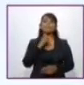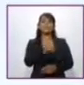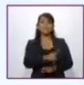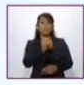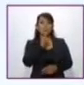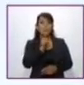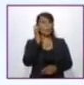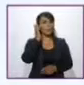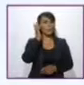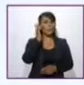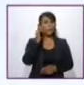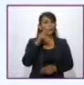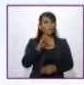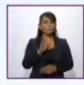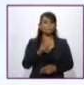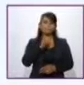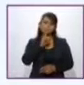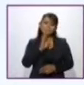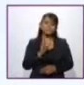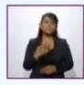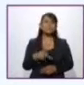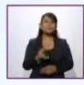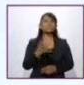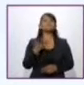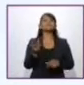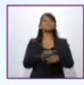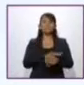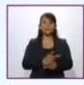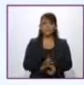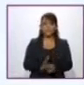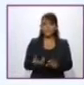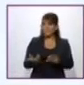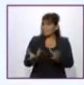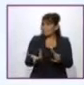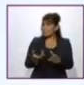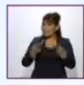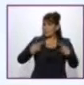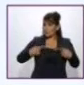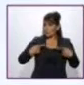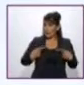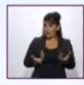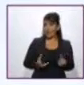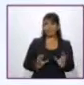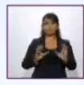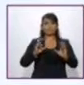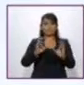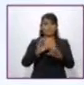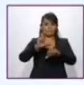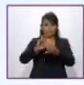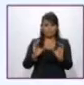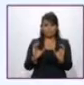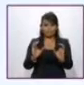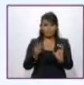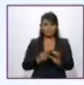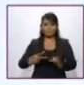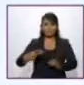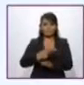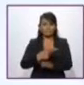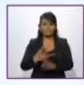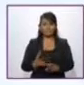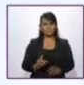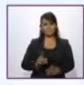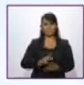y cuando estén encontrados, no los castraremos químicamente, a ellos los meteremos a la cárcel. Pero